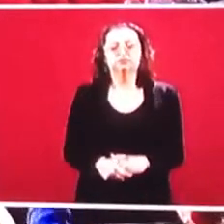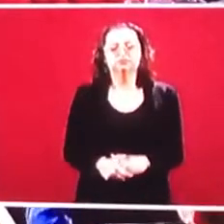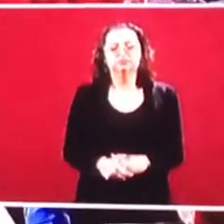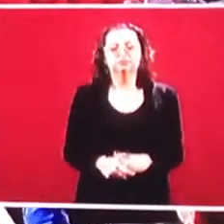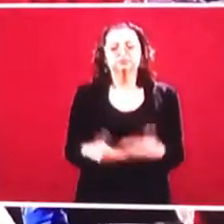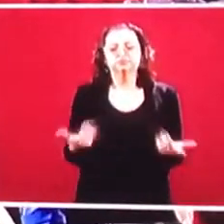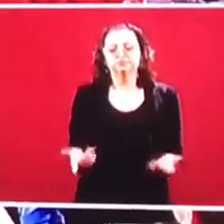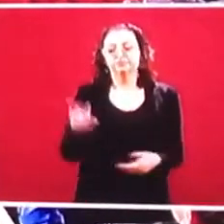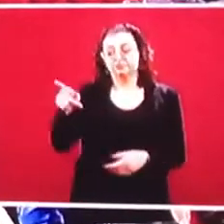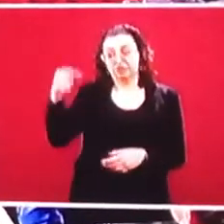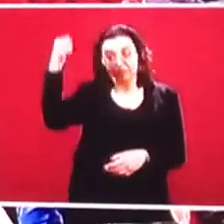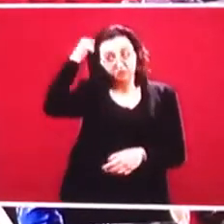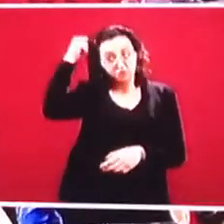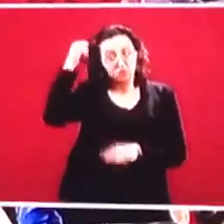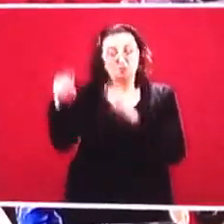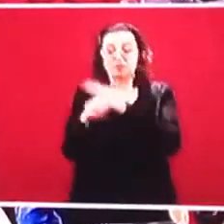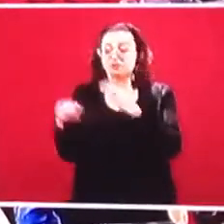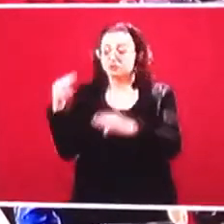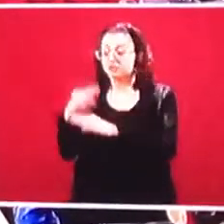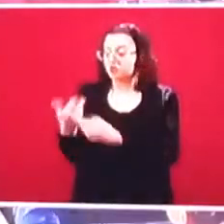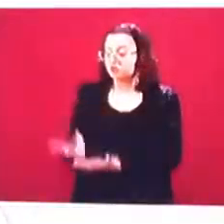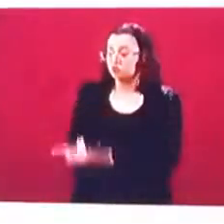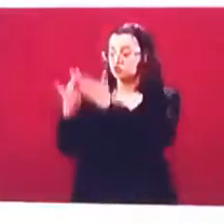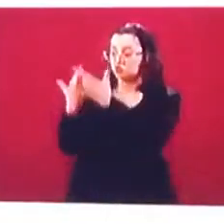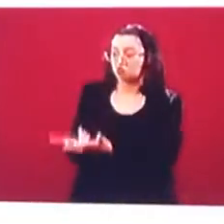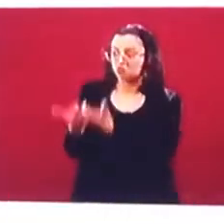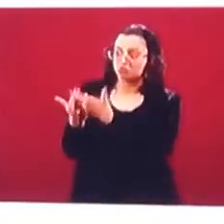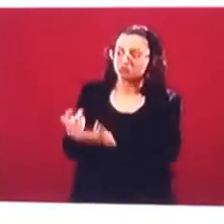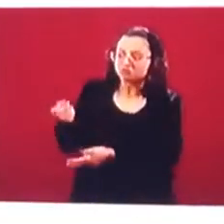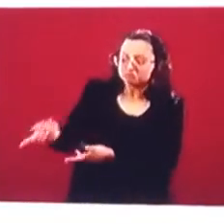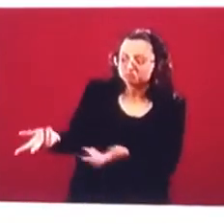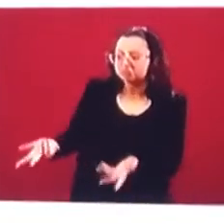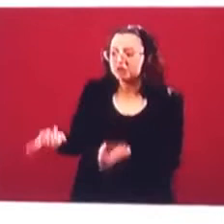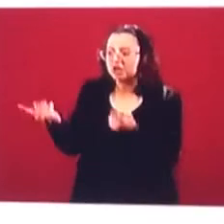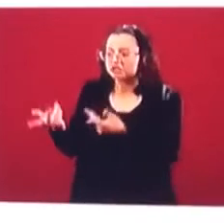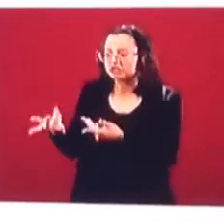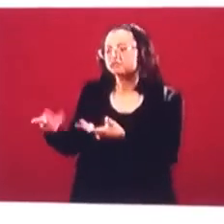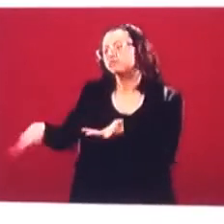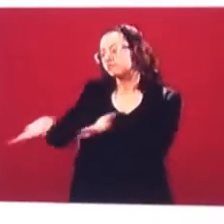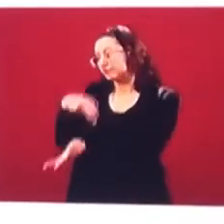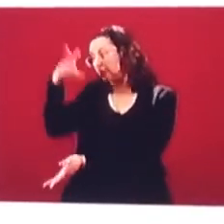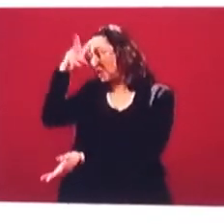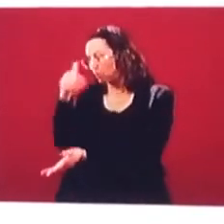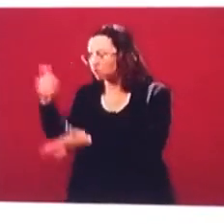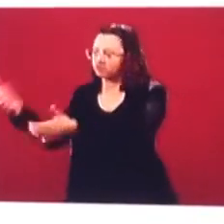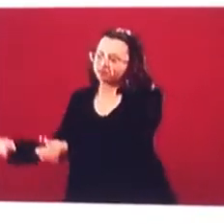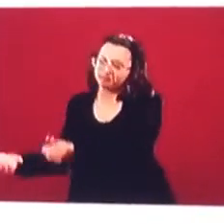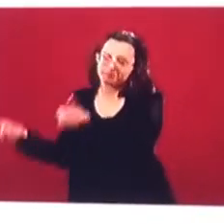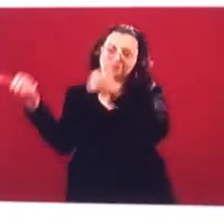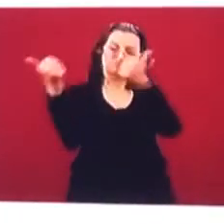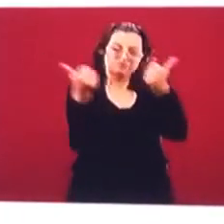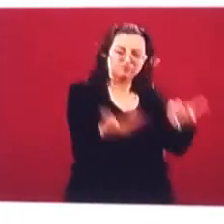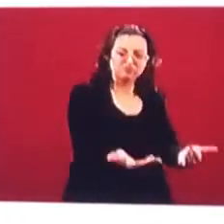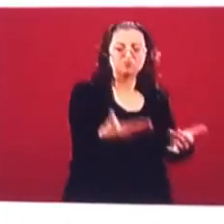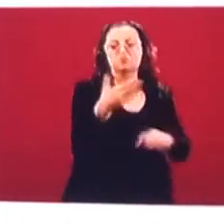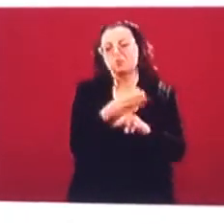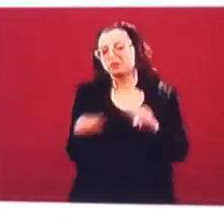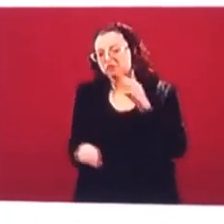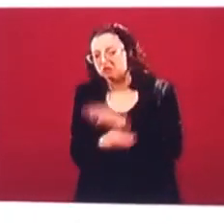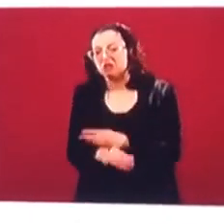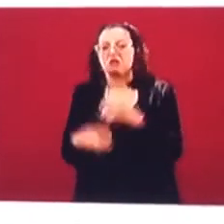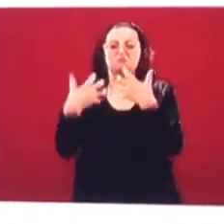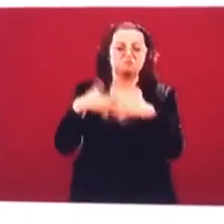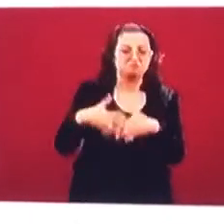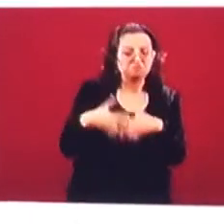hacerlo en una forma muy, muy seguida para que usted esté informado de lo que pasa también en la tierra del presidente